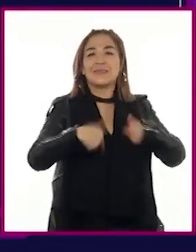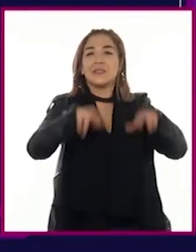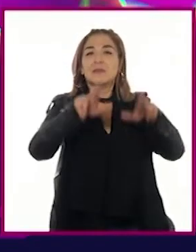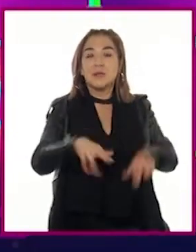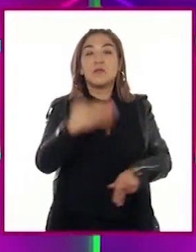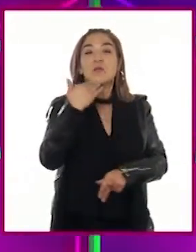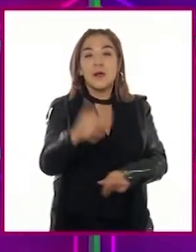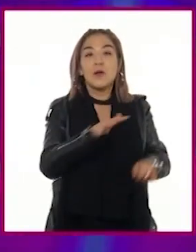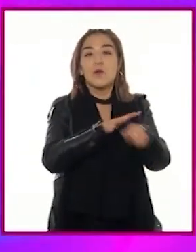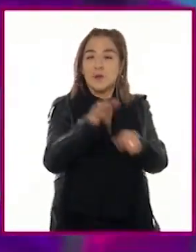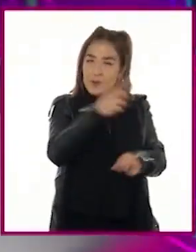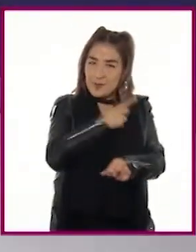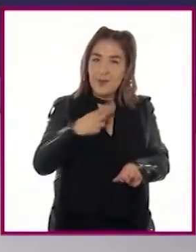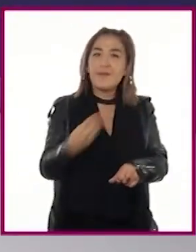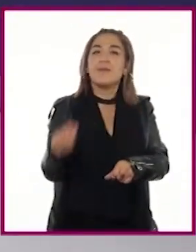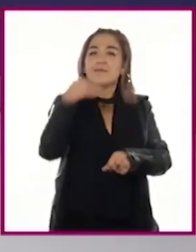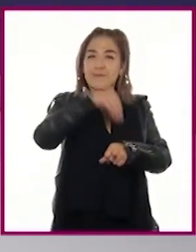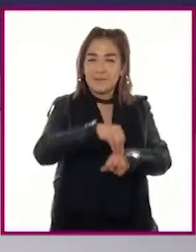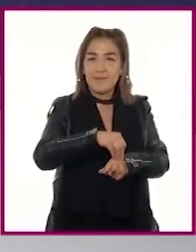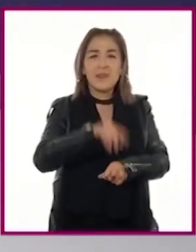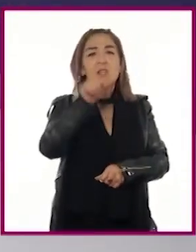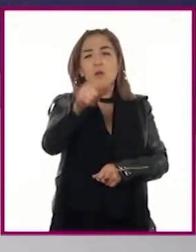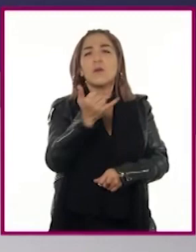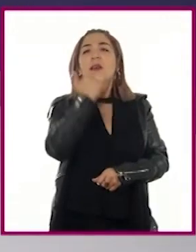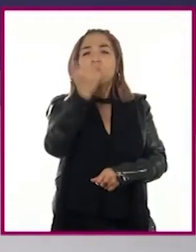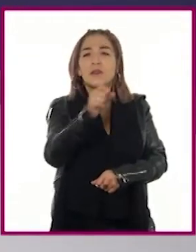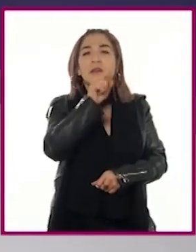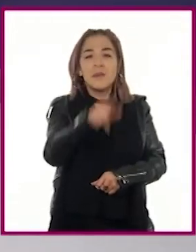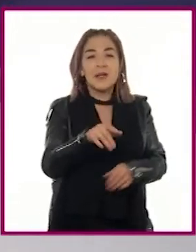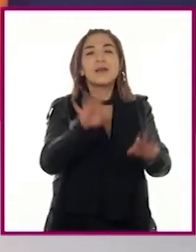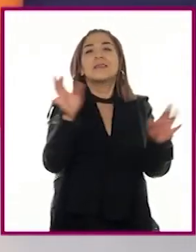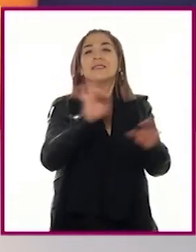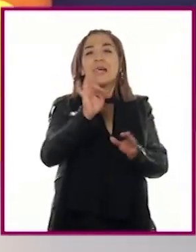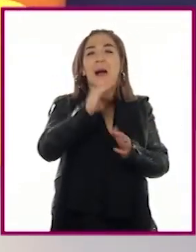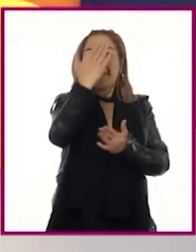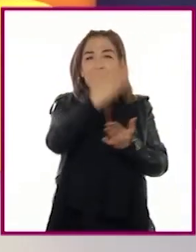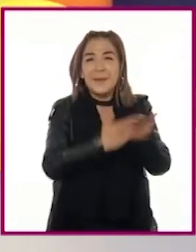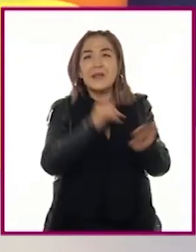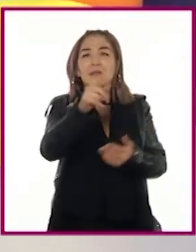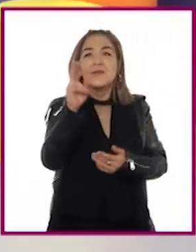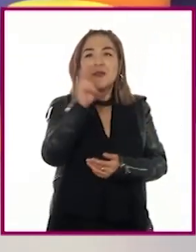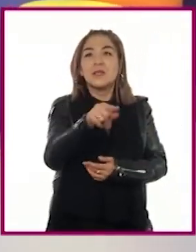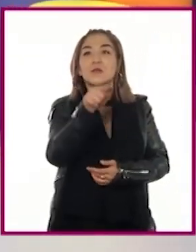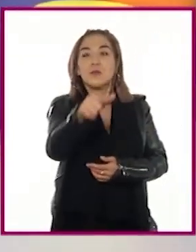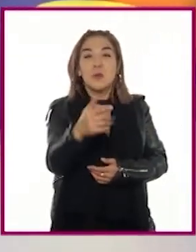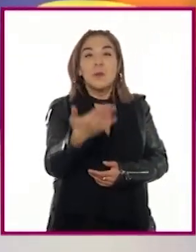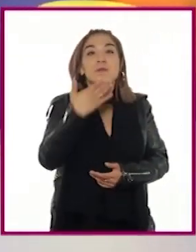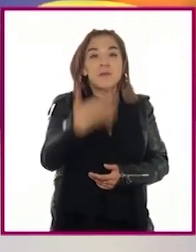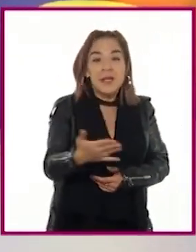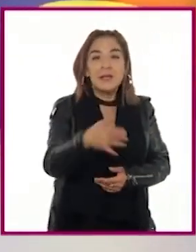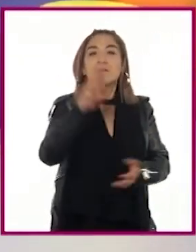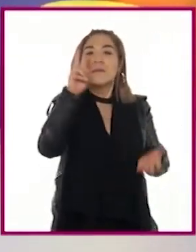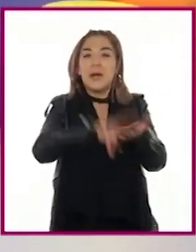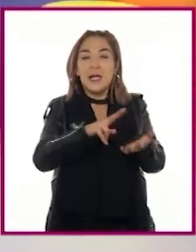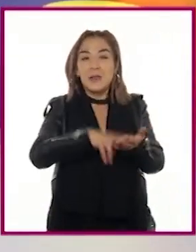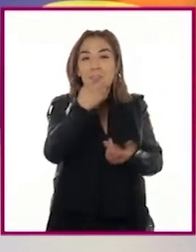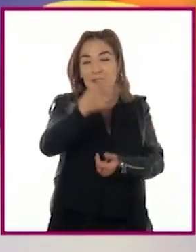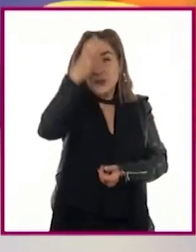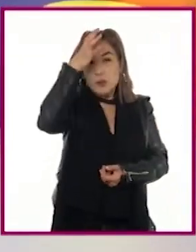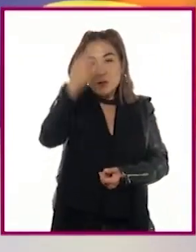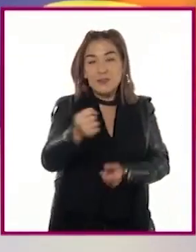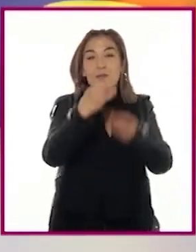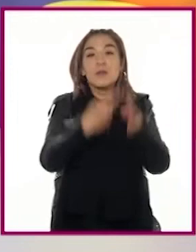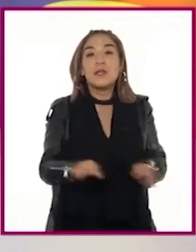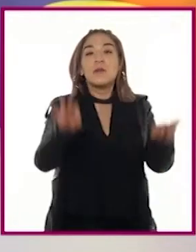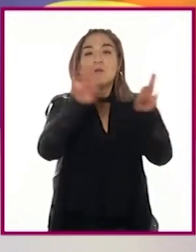correcta debe incluirlos. Un error así es menos probable cuando se ha logrado consolidar y validar un concepto